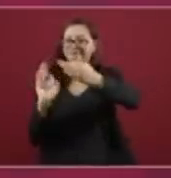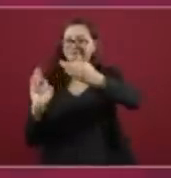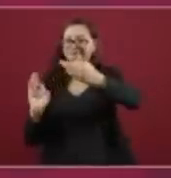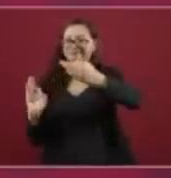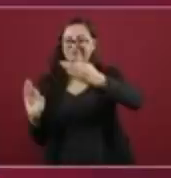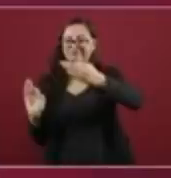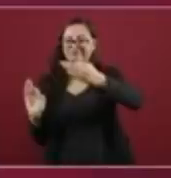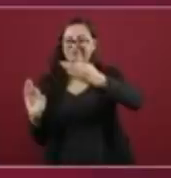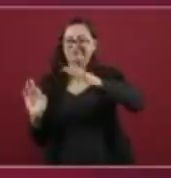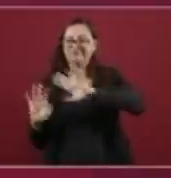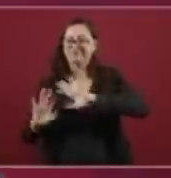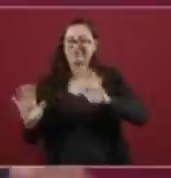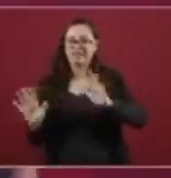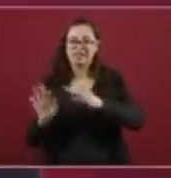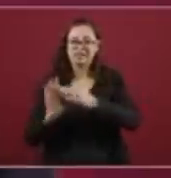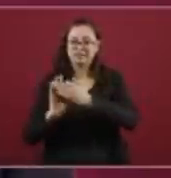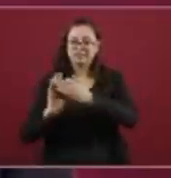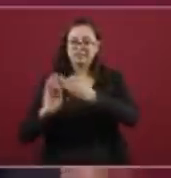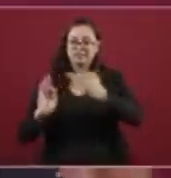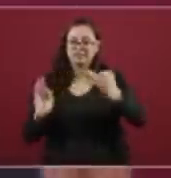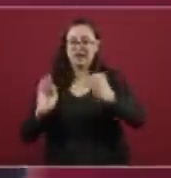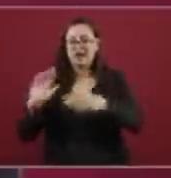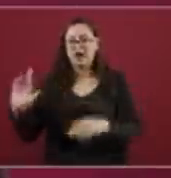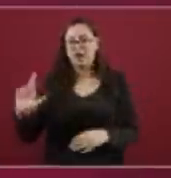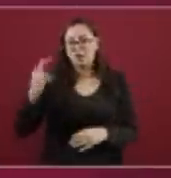en la zona fronteriza. Acuérdate que son